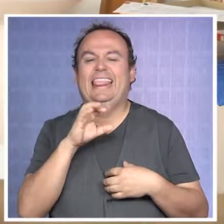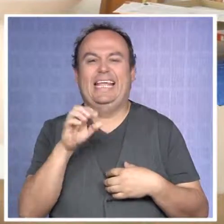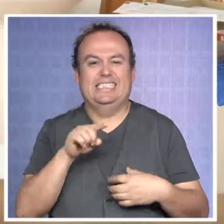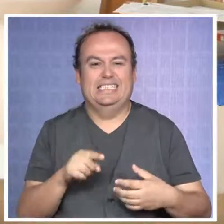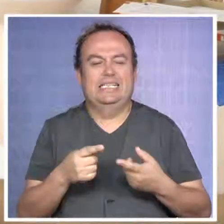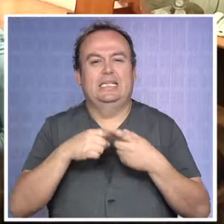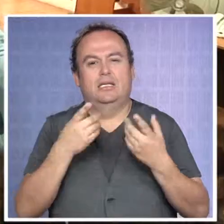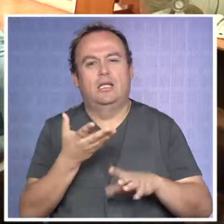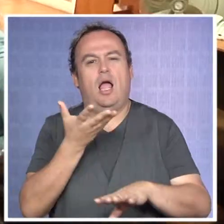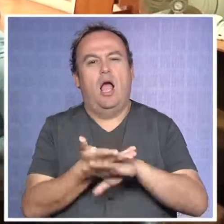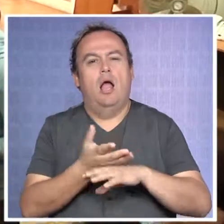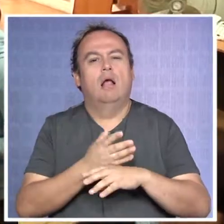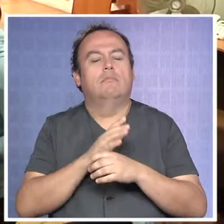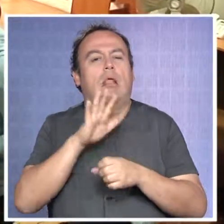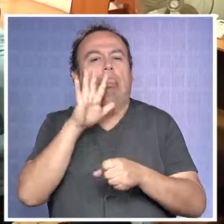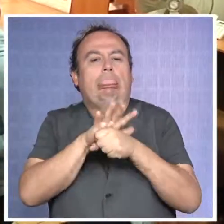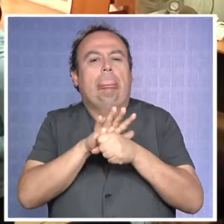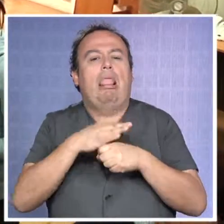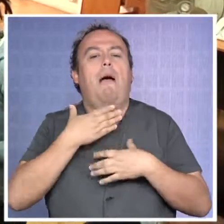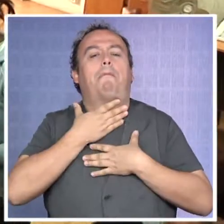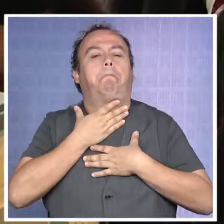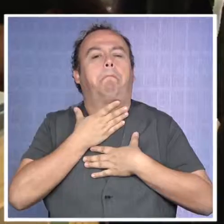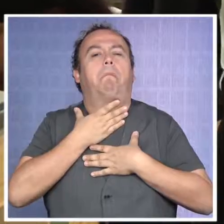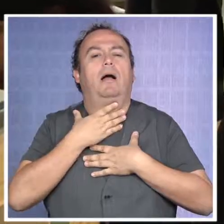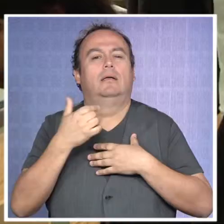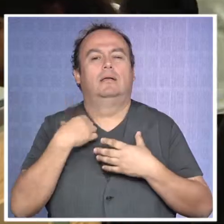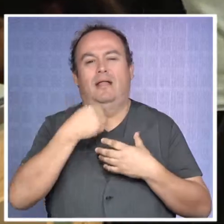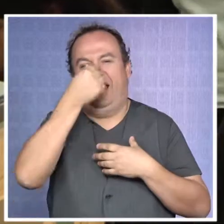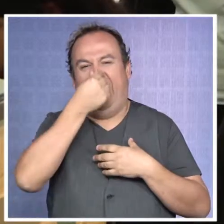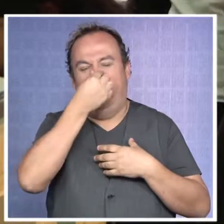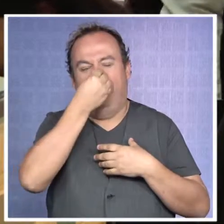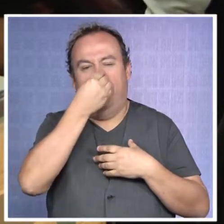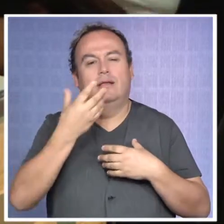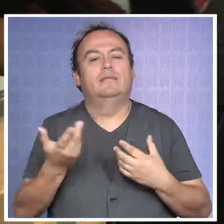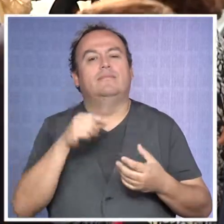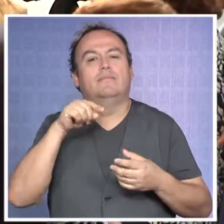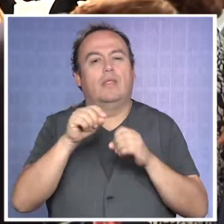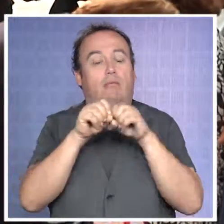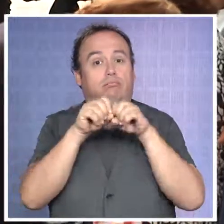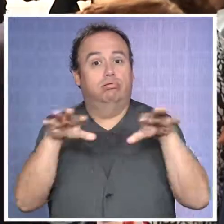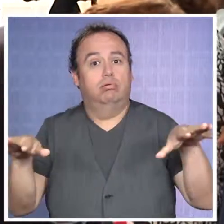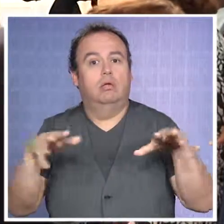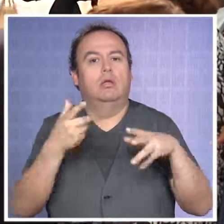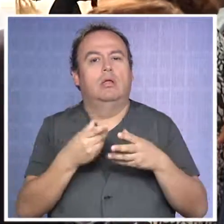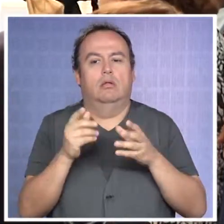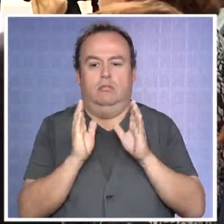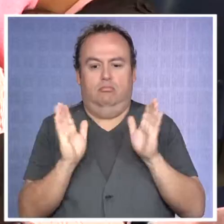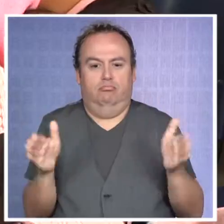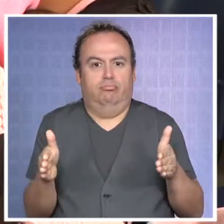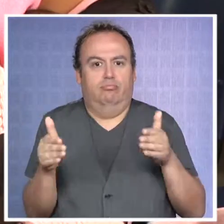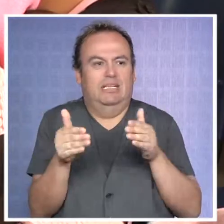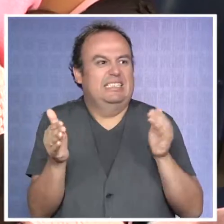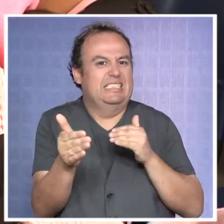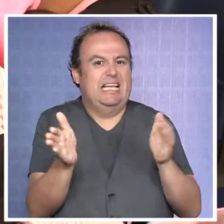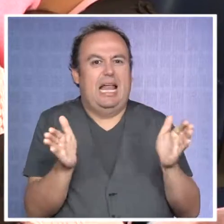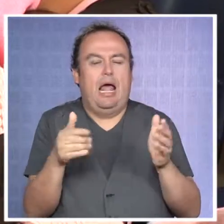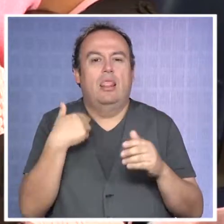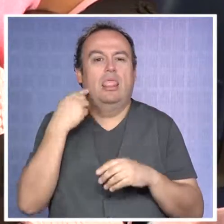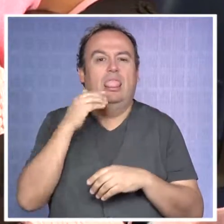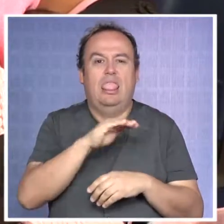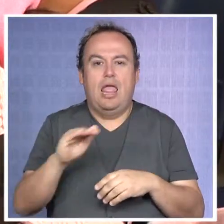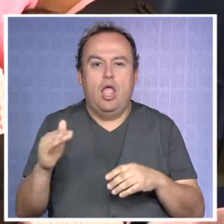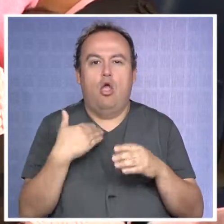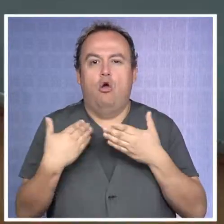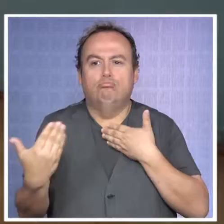y más que nada los cuadros obstructivos. Estos cuadros respiratorios generalmente se propagan por espacios cerrados donde los